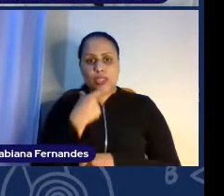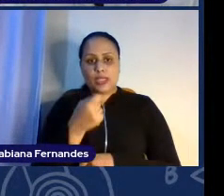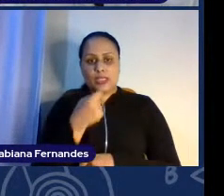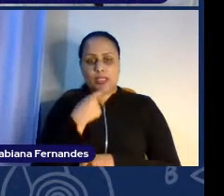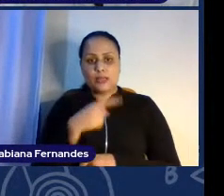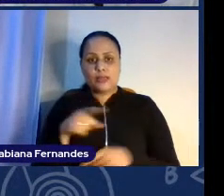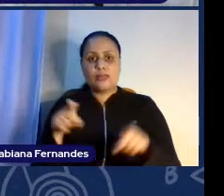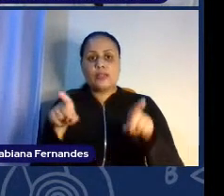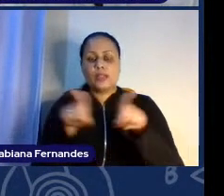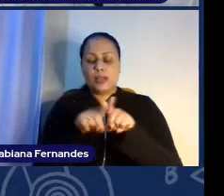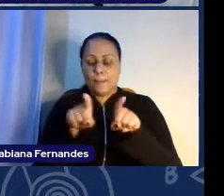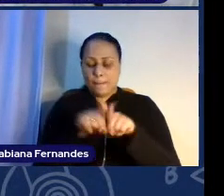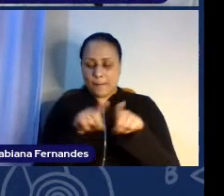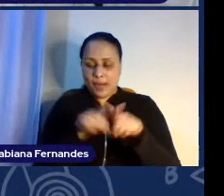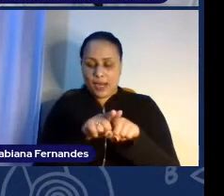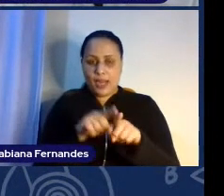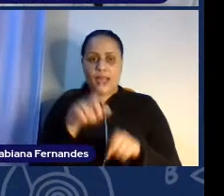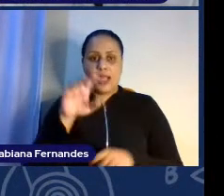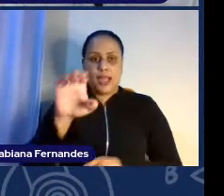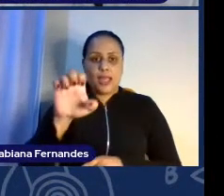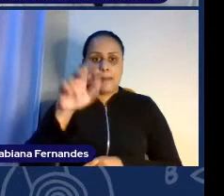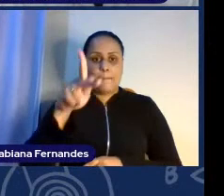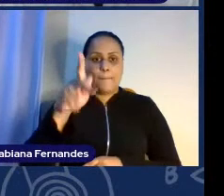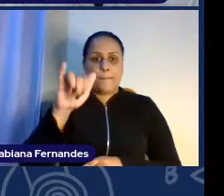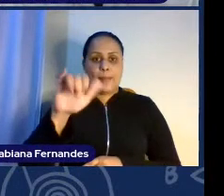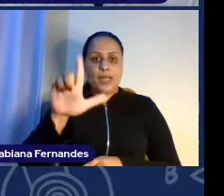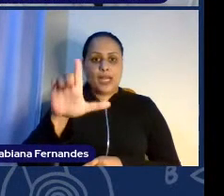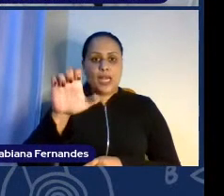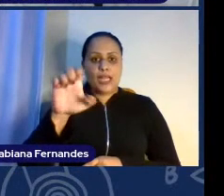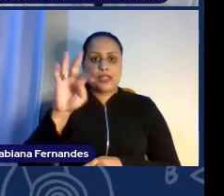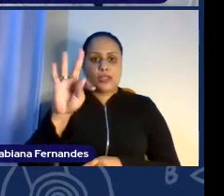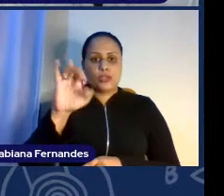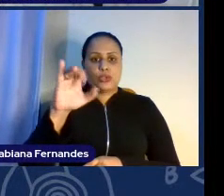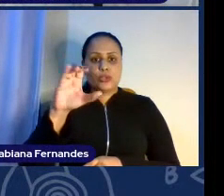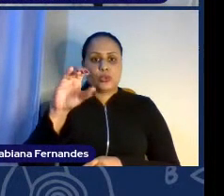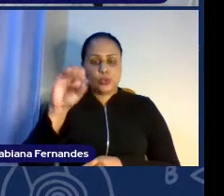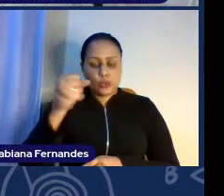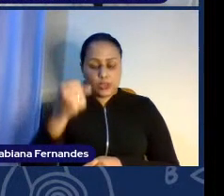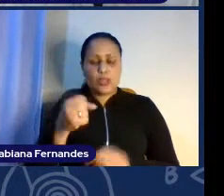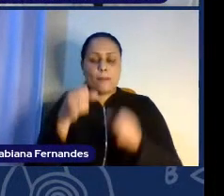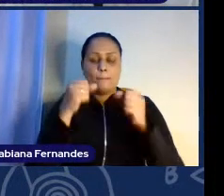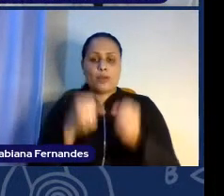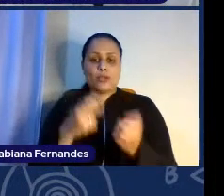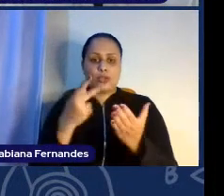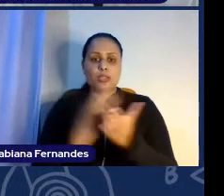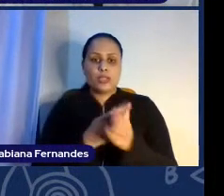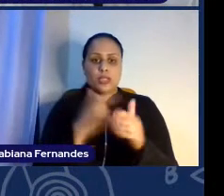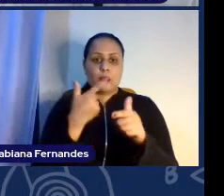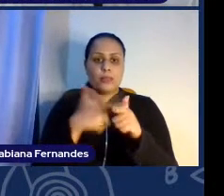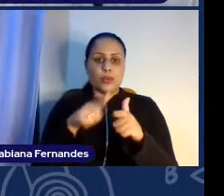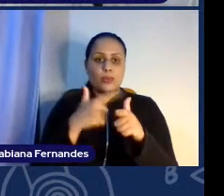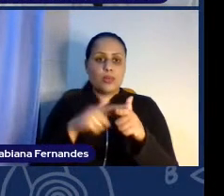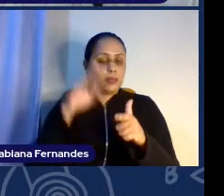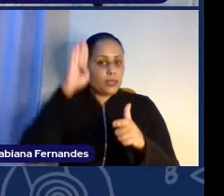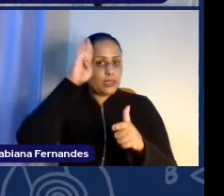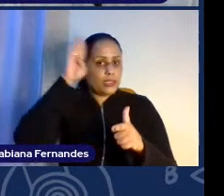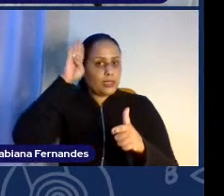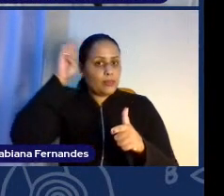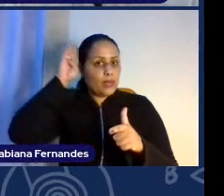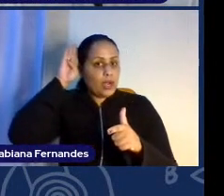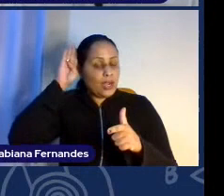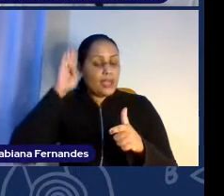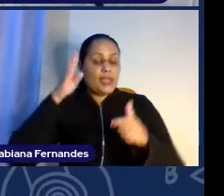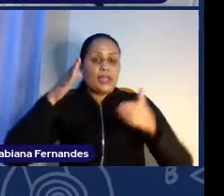fármacos colateralmente dañan el desarrollo cerebral y originan autismo. Es una